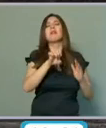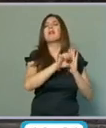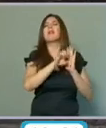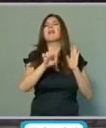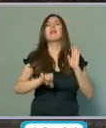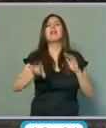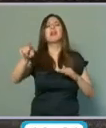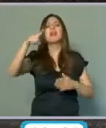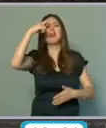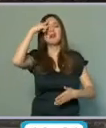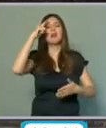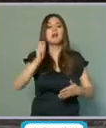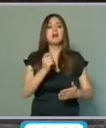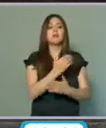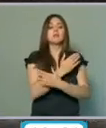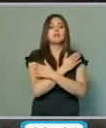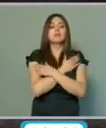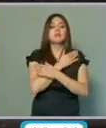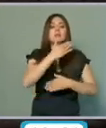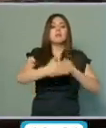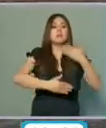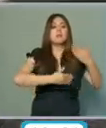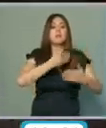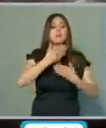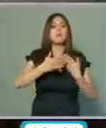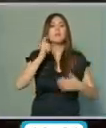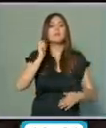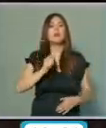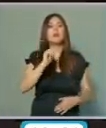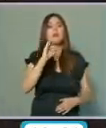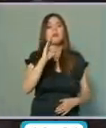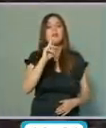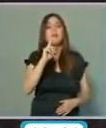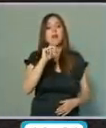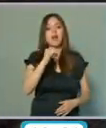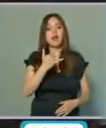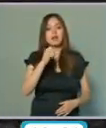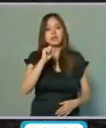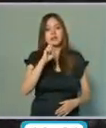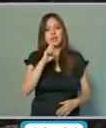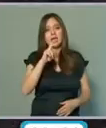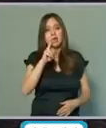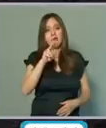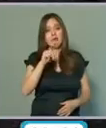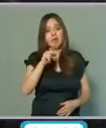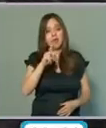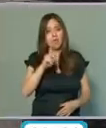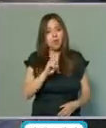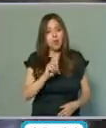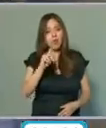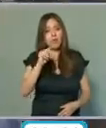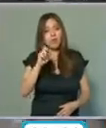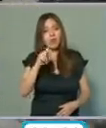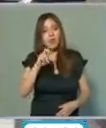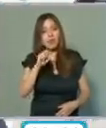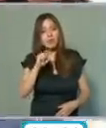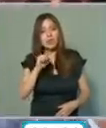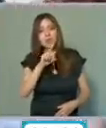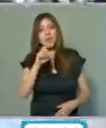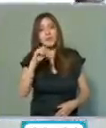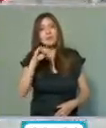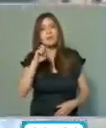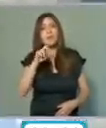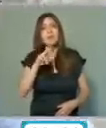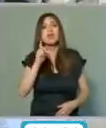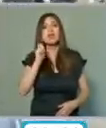momificaron a la figura de Fray Servando Teresa de Mier, es decir, ya cuando falleció fue una momia, pero esa